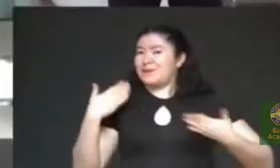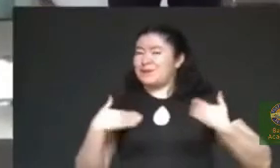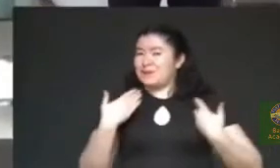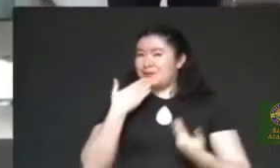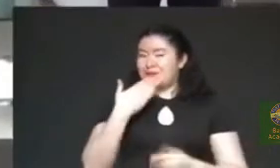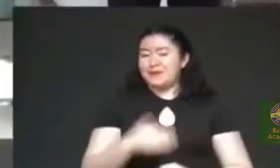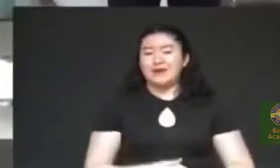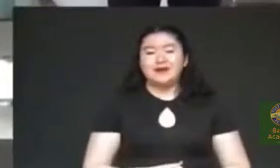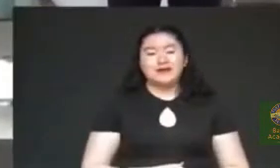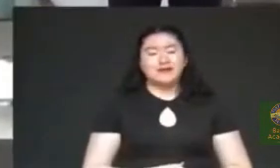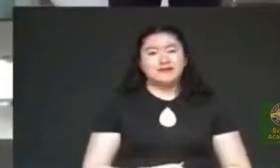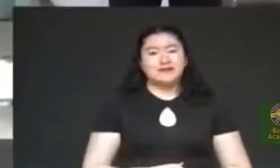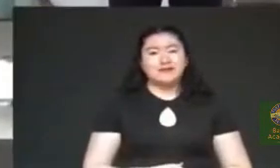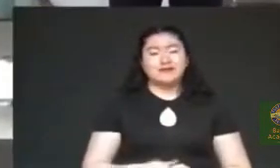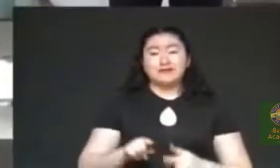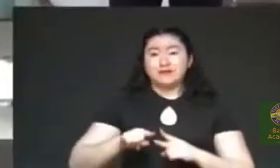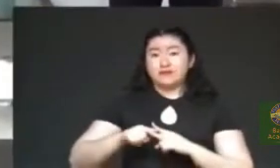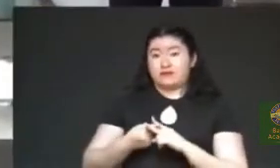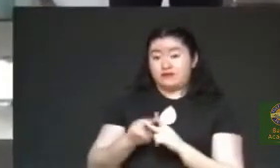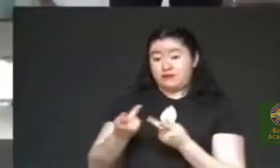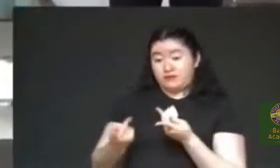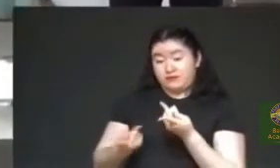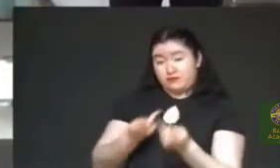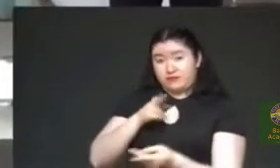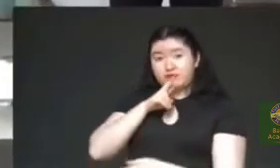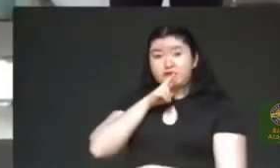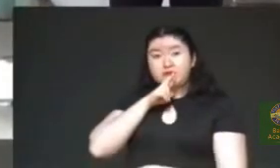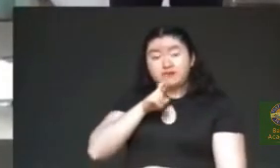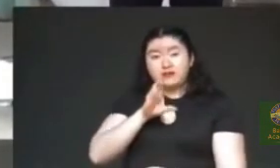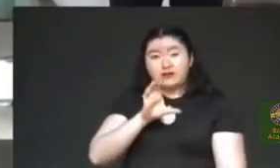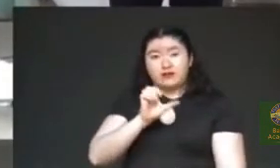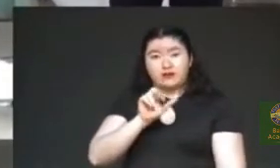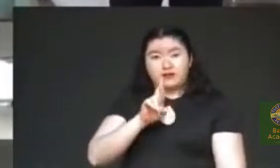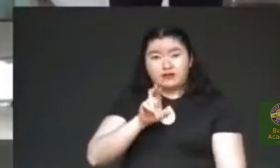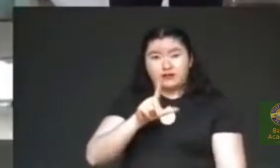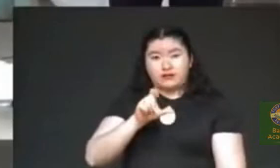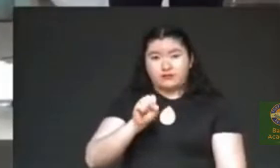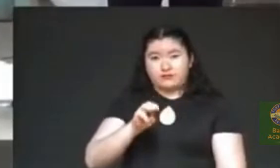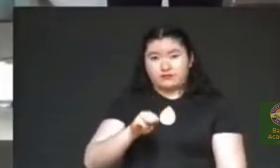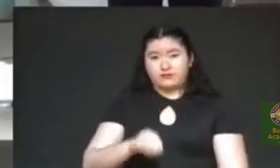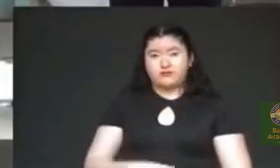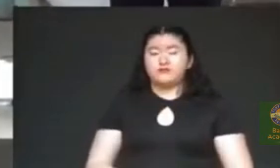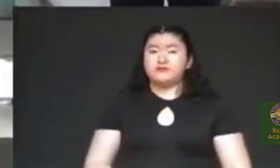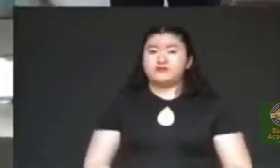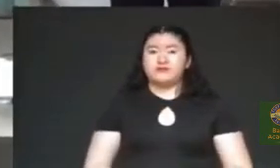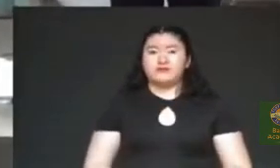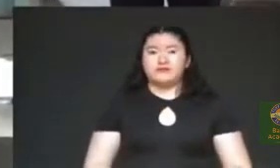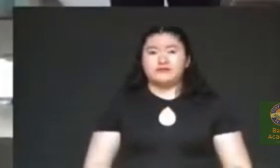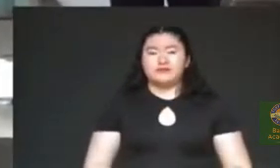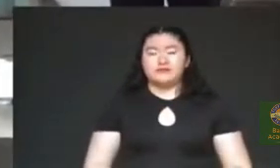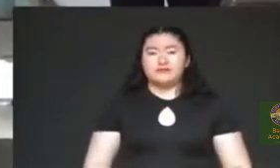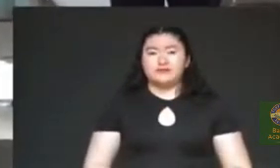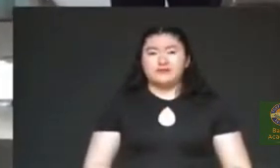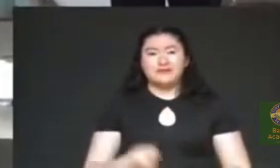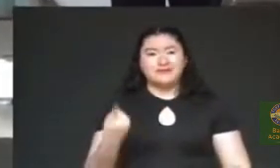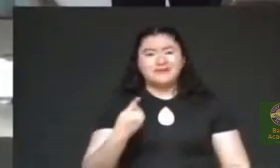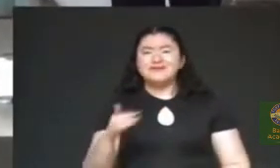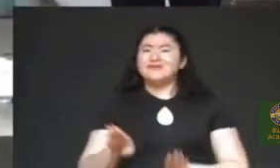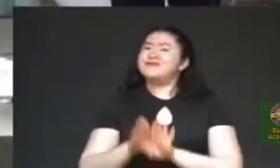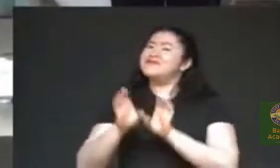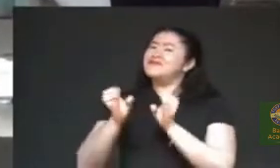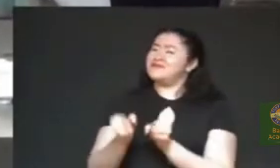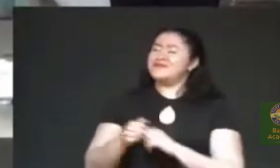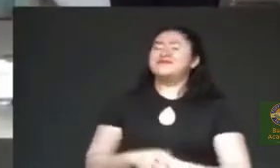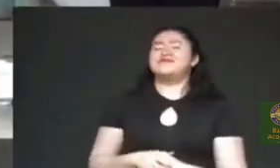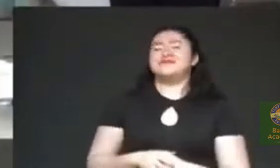Iniciamos sesión de preguntas y respuestas con Carlos Guzmán de ABA Noticias. ¿Qué tal? ¿Cómo están a todos y a todas? Tres